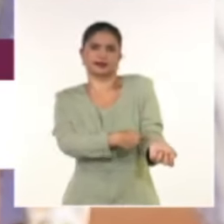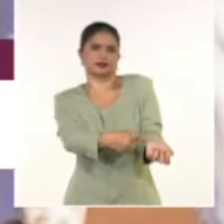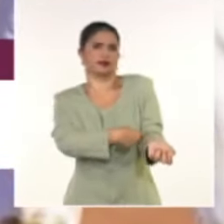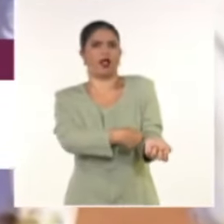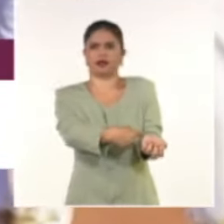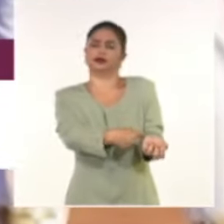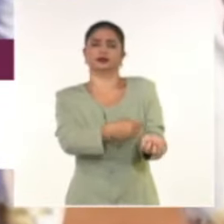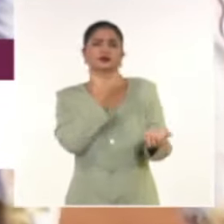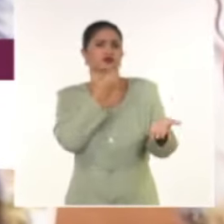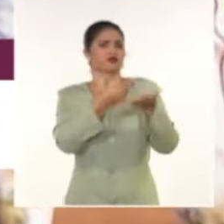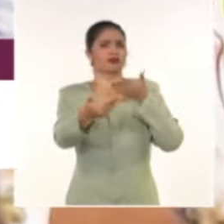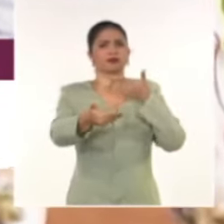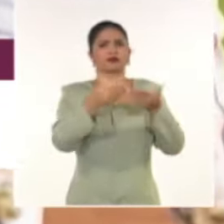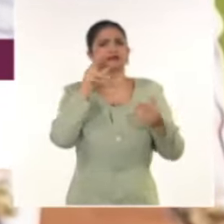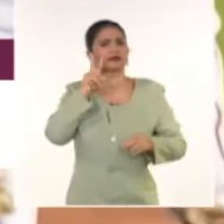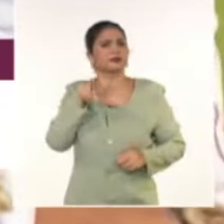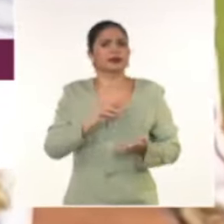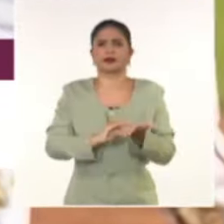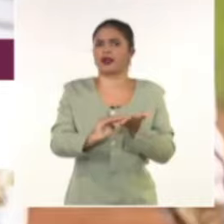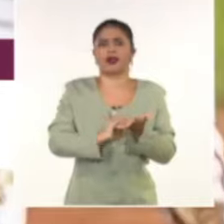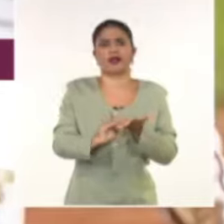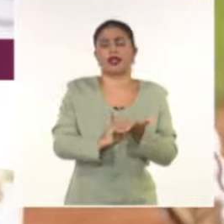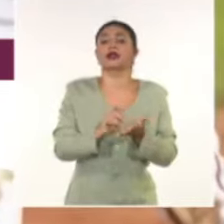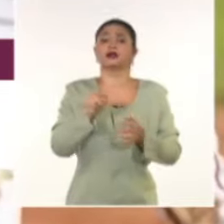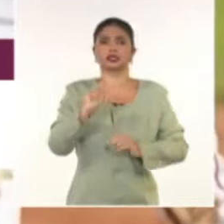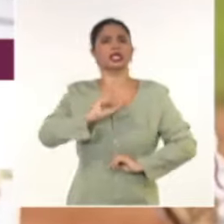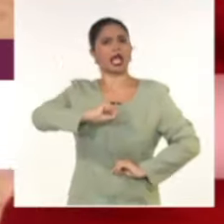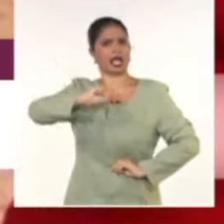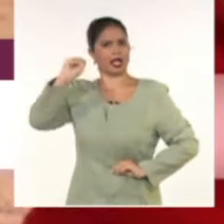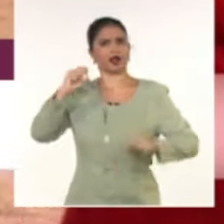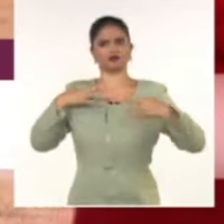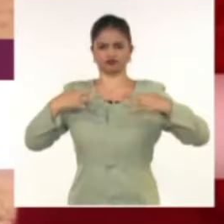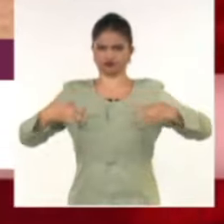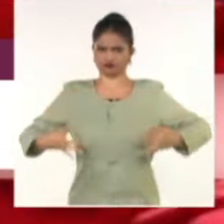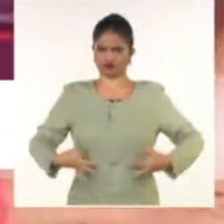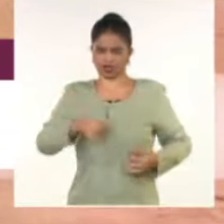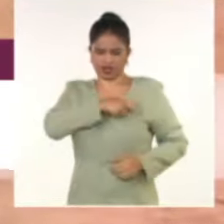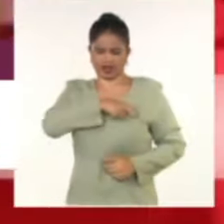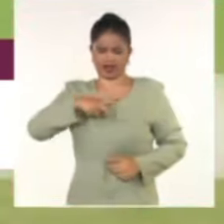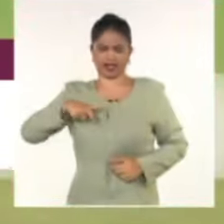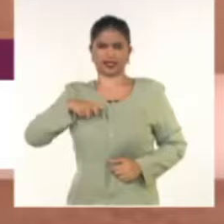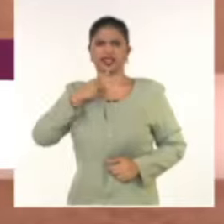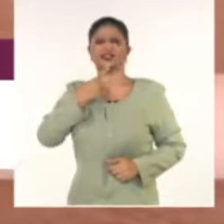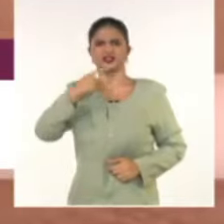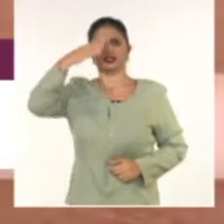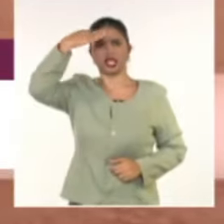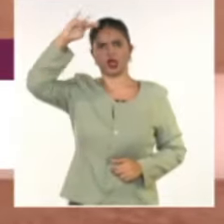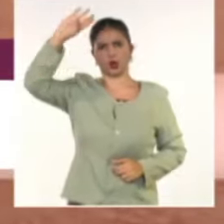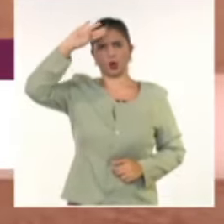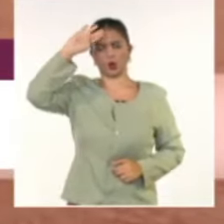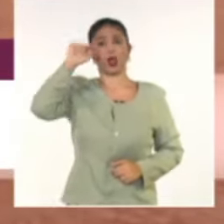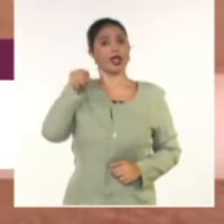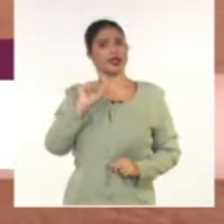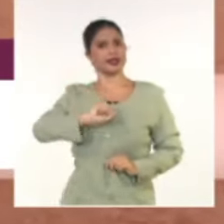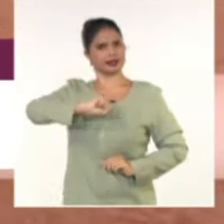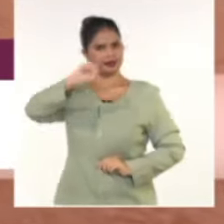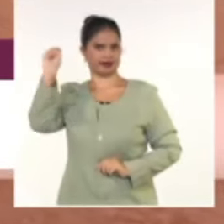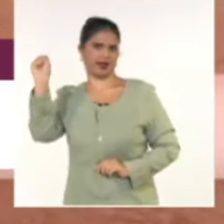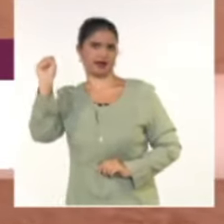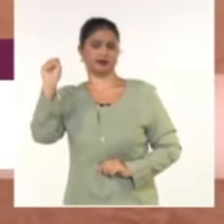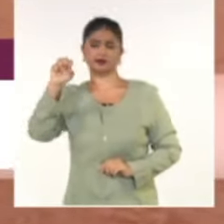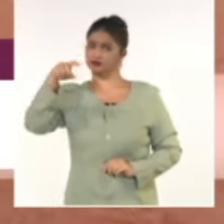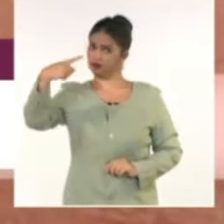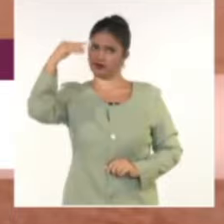que un grupo de hombres, orgullosos de llevar el uniforme de las cuatro letras al pecho, pusieran la enseña nacional en lo más alto del